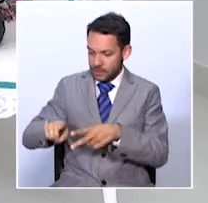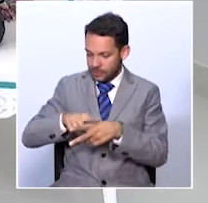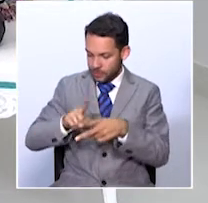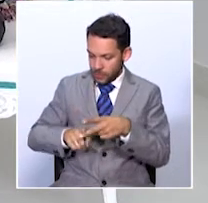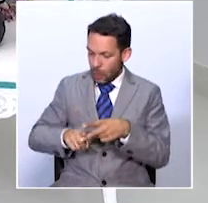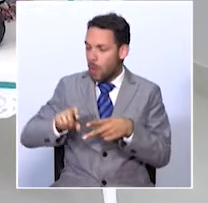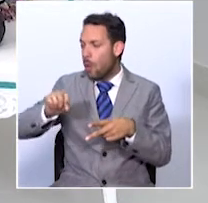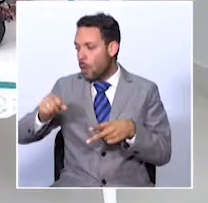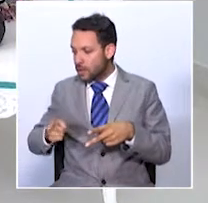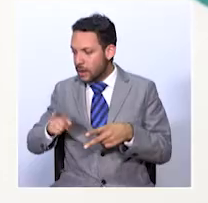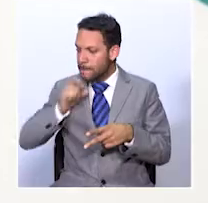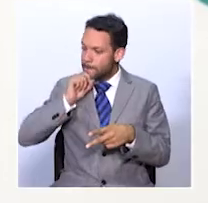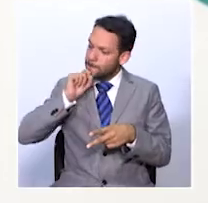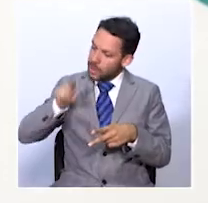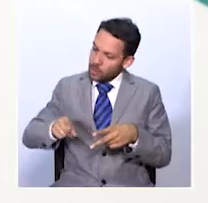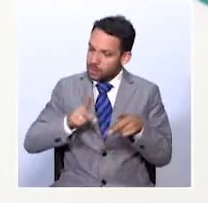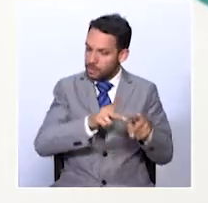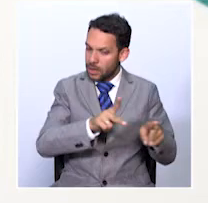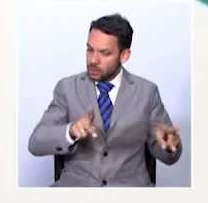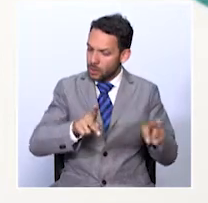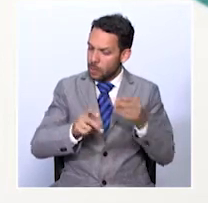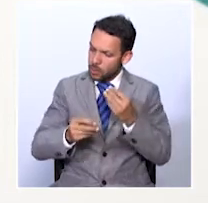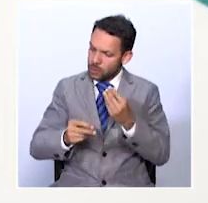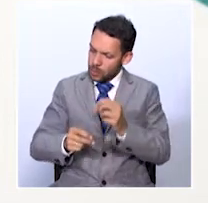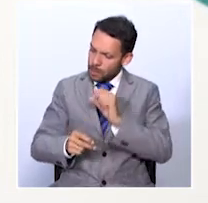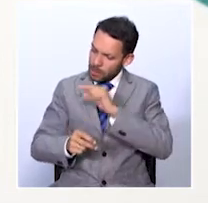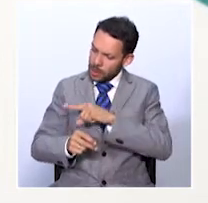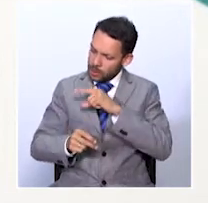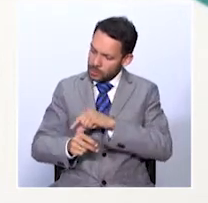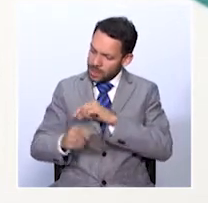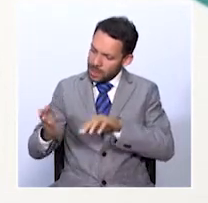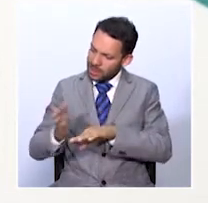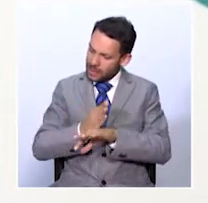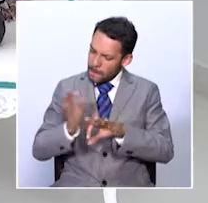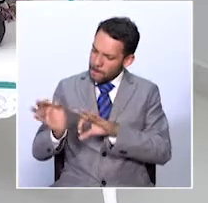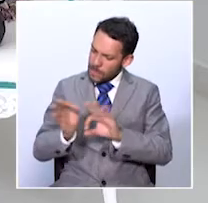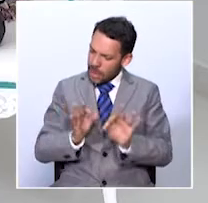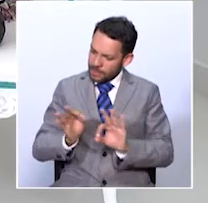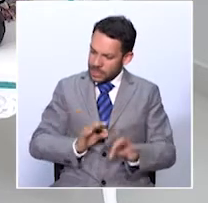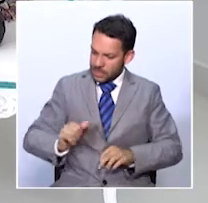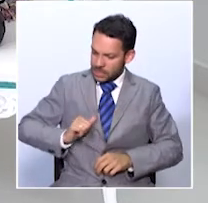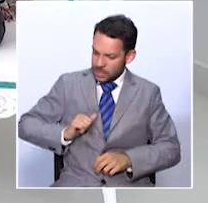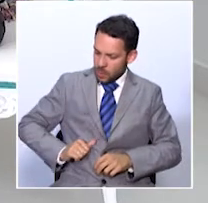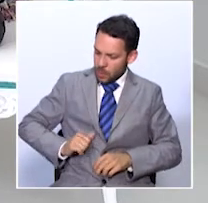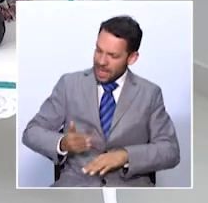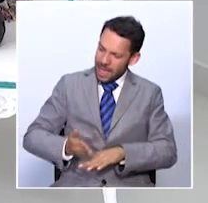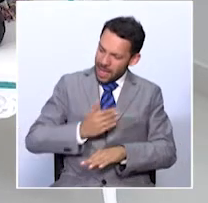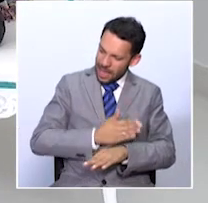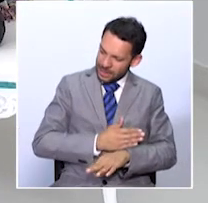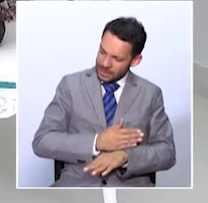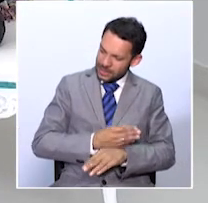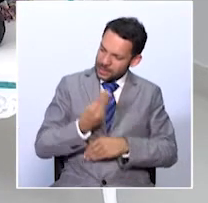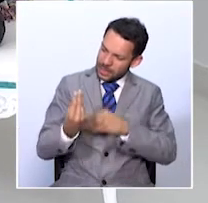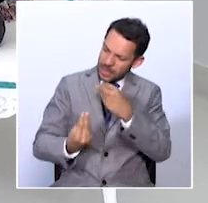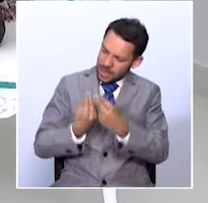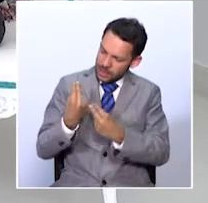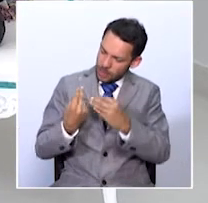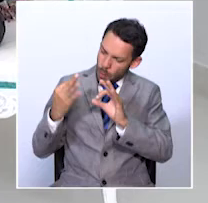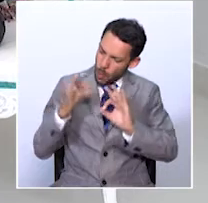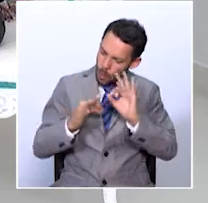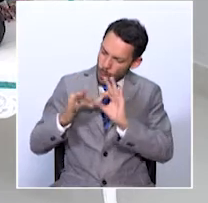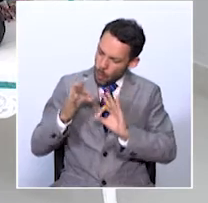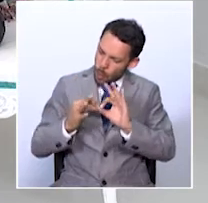en consulta es ¿qué cuidados previos deben de tener antes de realizarse una intervención quirúrgica?